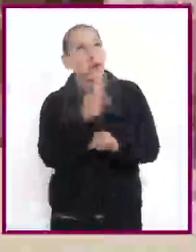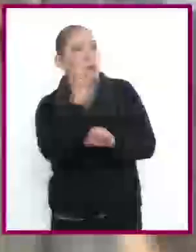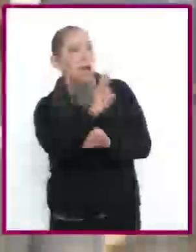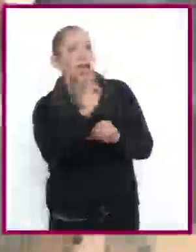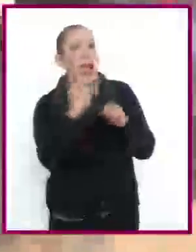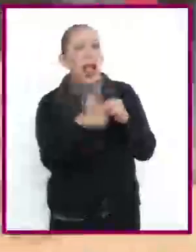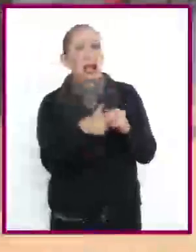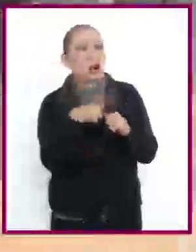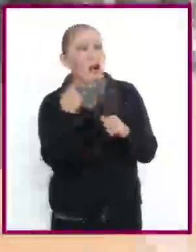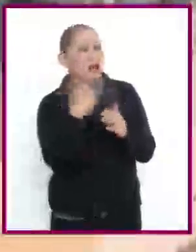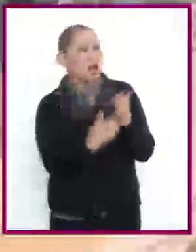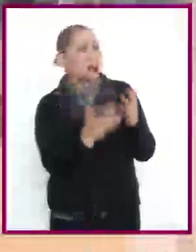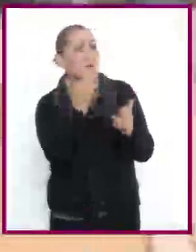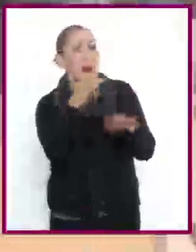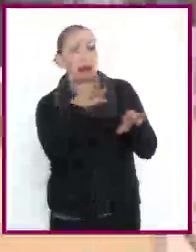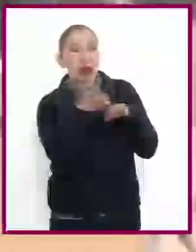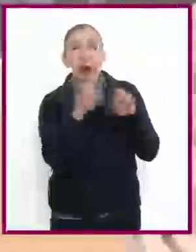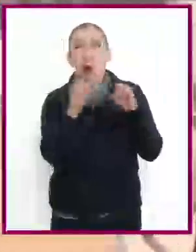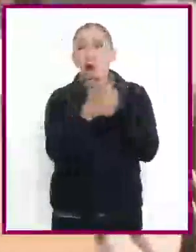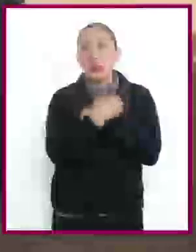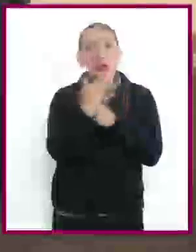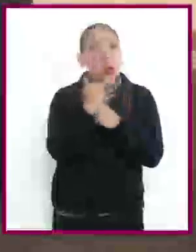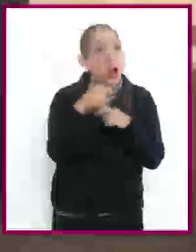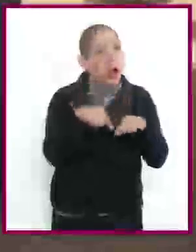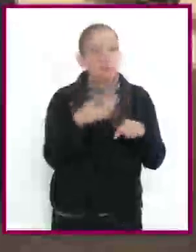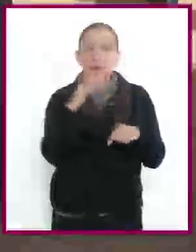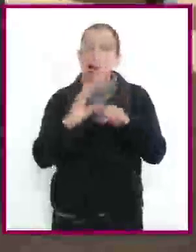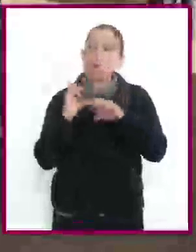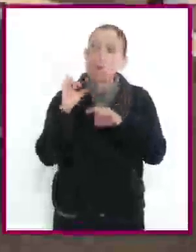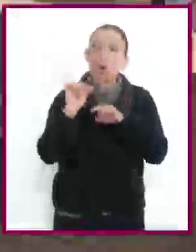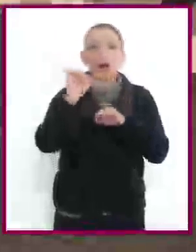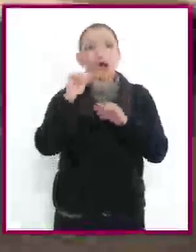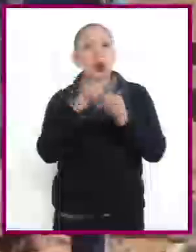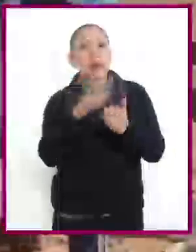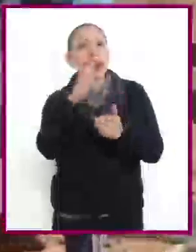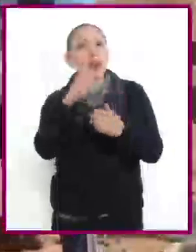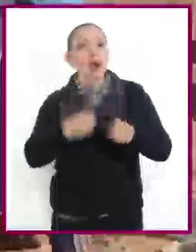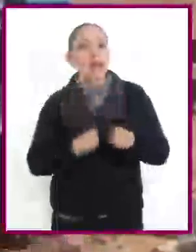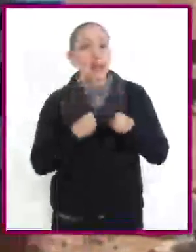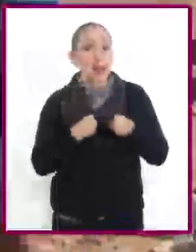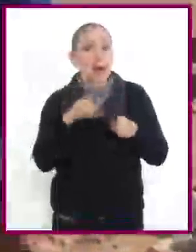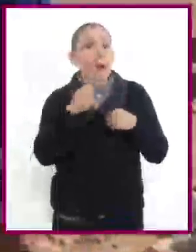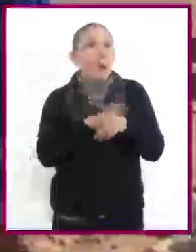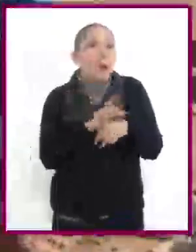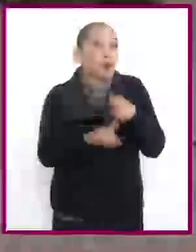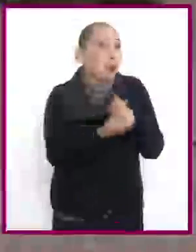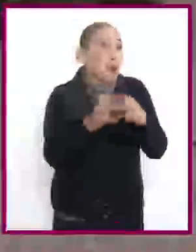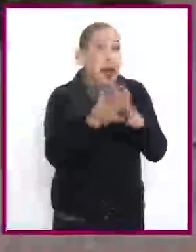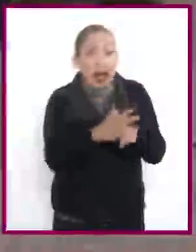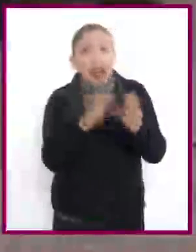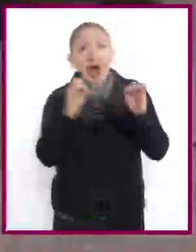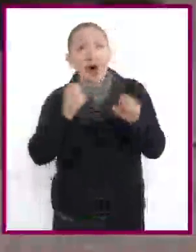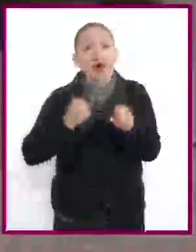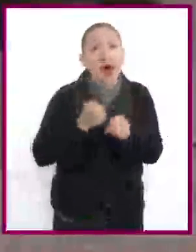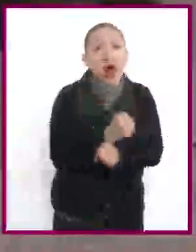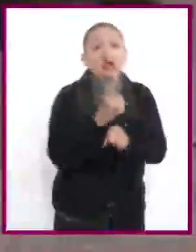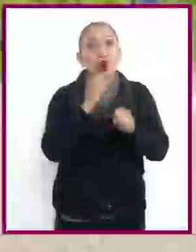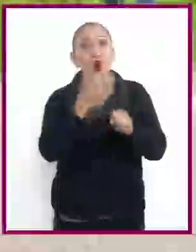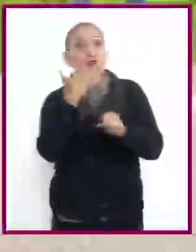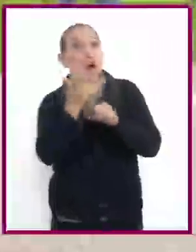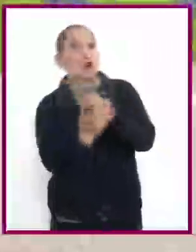y comunistas. Reto 5. Migración. Es el movimiento de personas para cambiar de lugar de